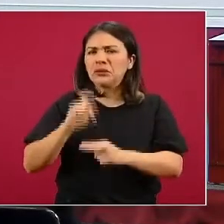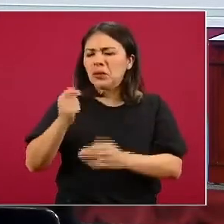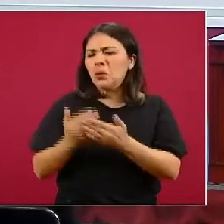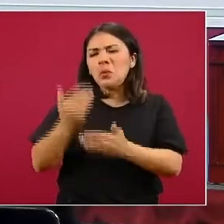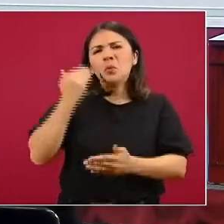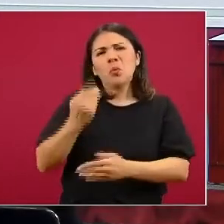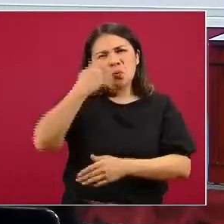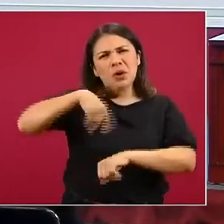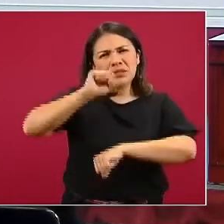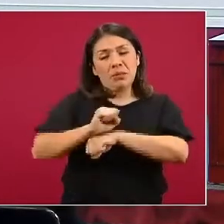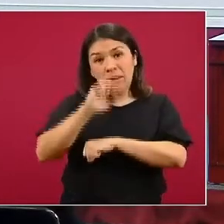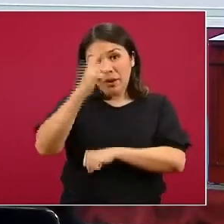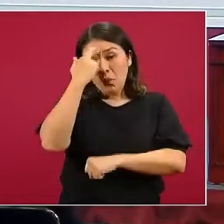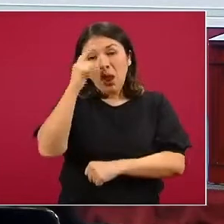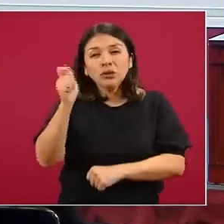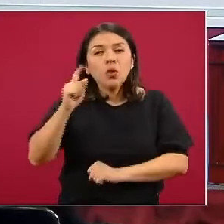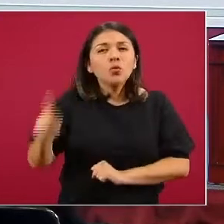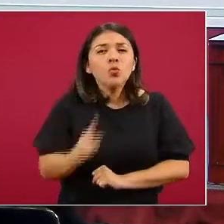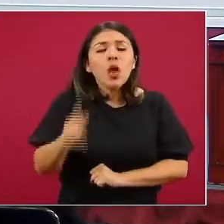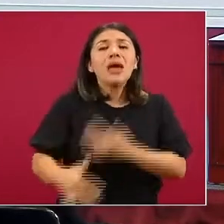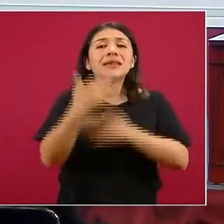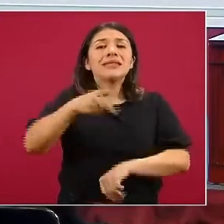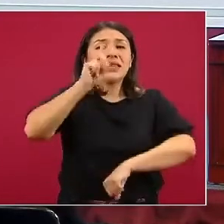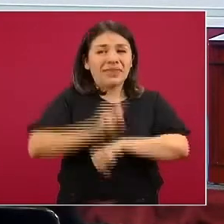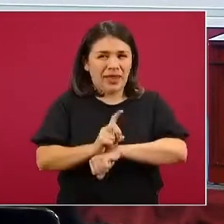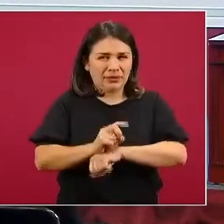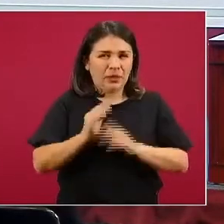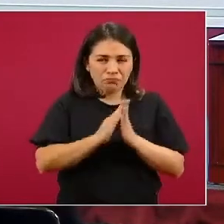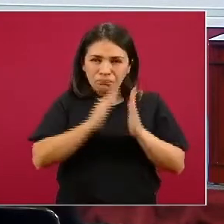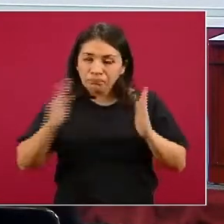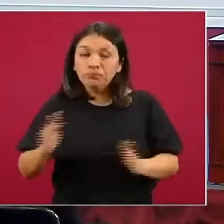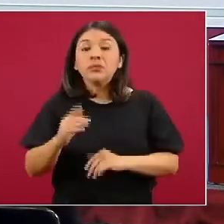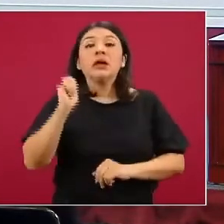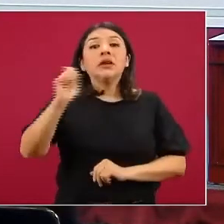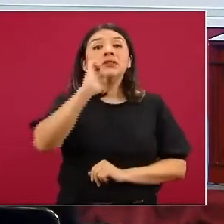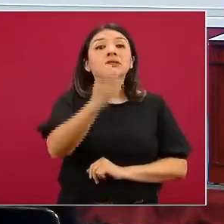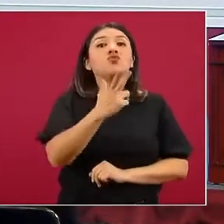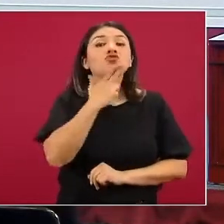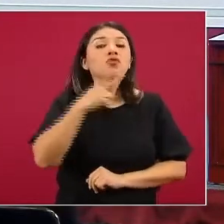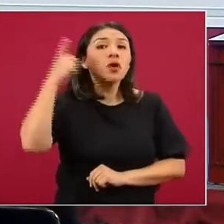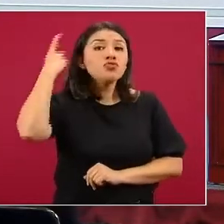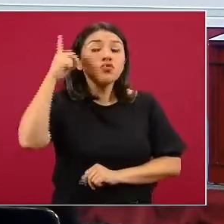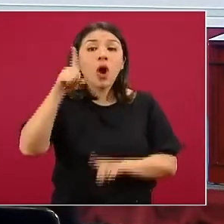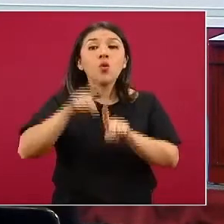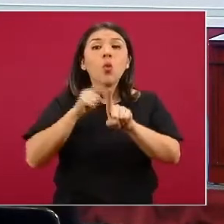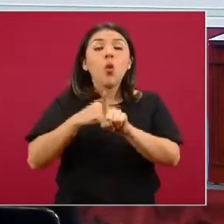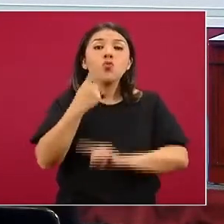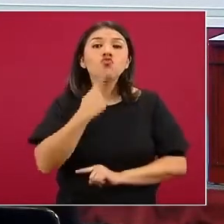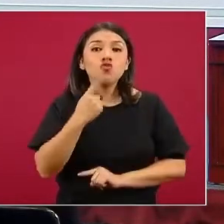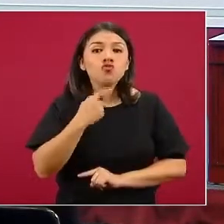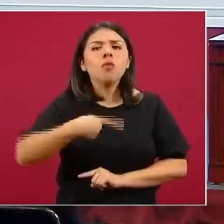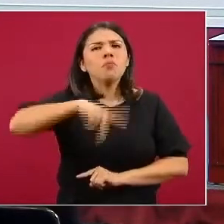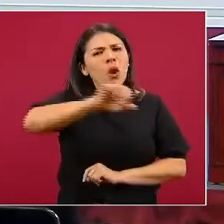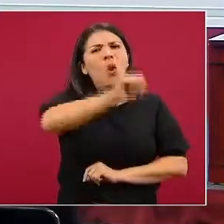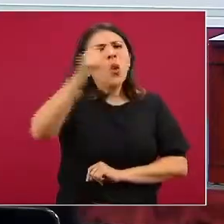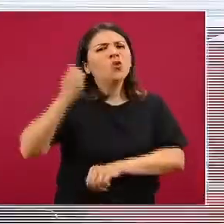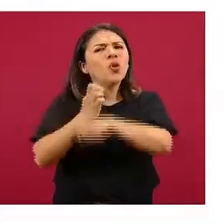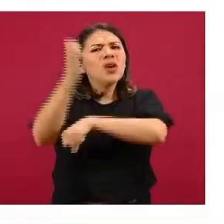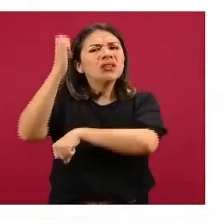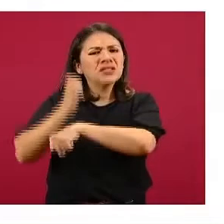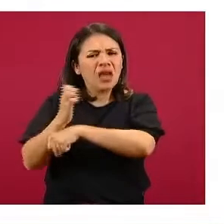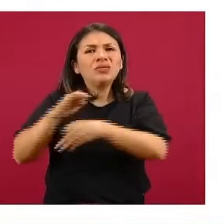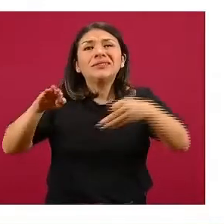previa, acuérdense que dura 15 días su vigencia. Chihuahua y Durango se encuentran en color rojo, pero otras entidades